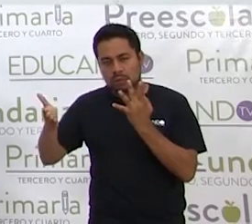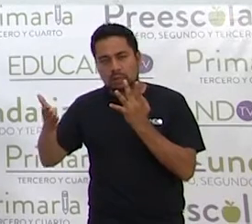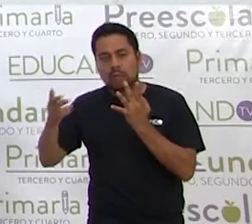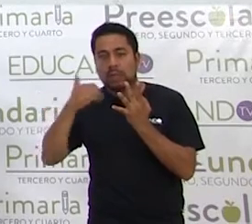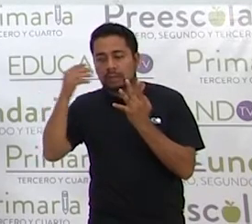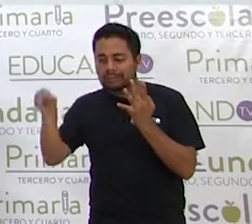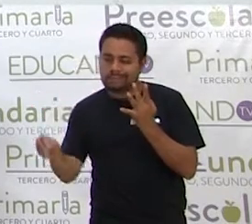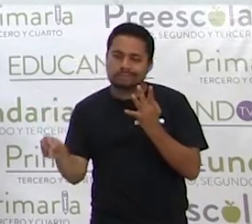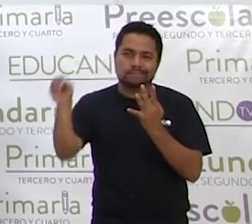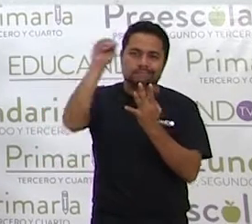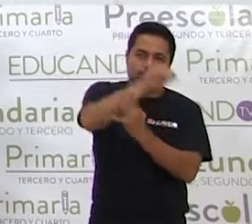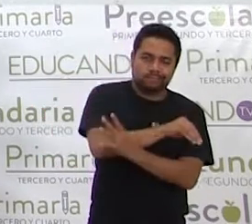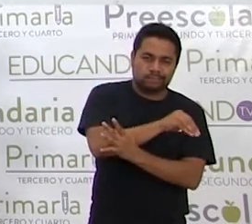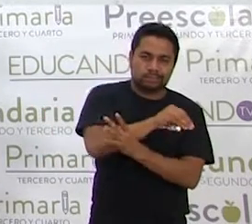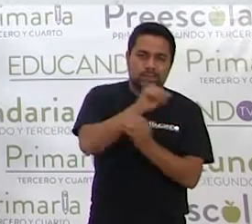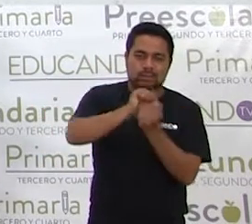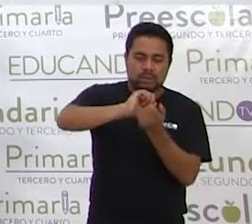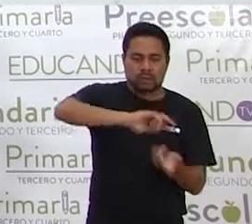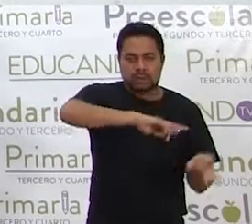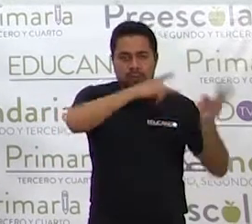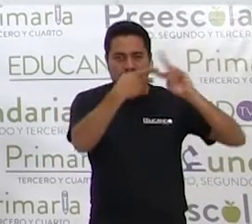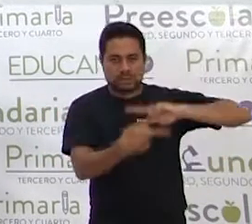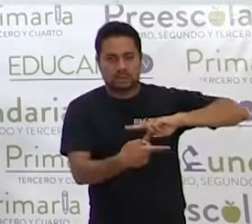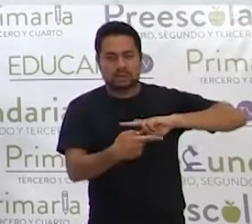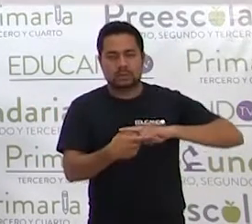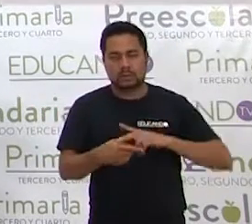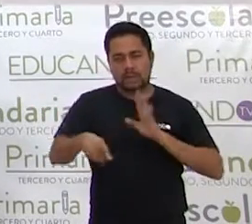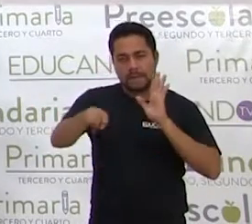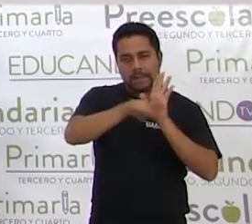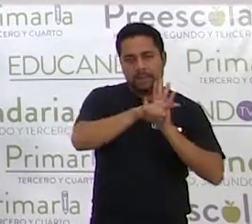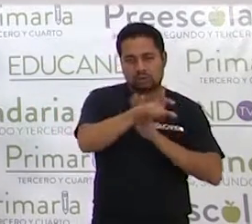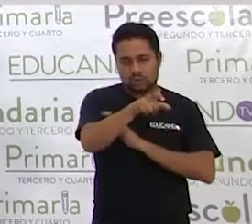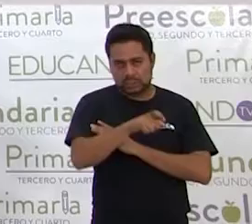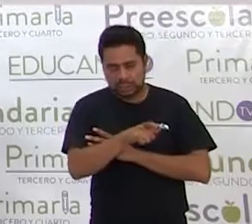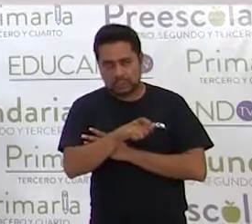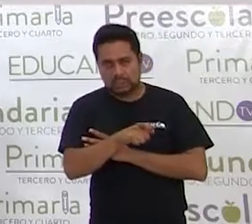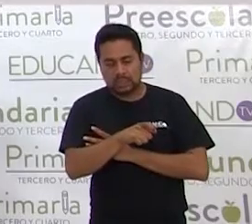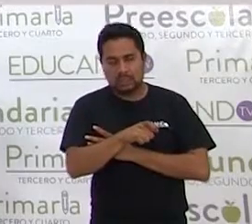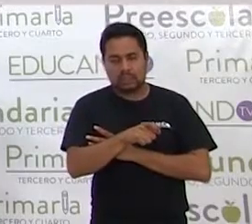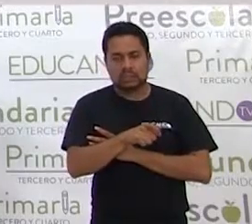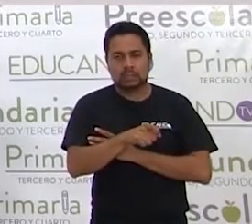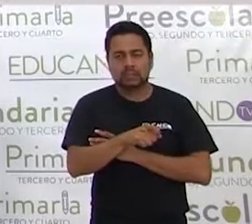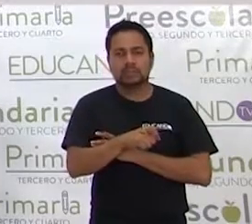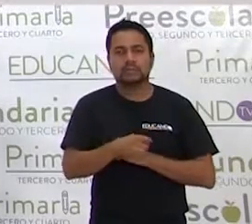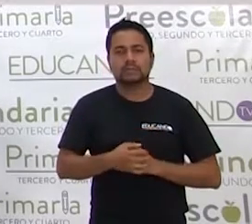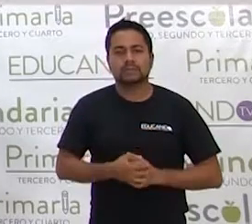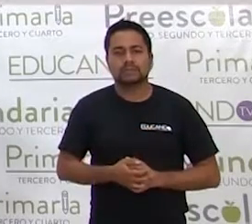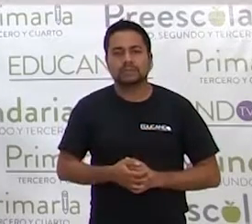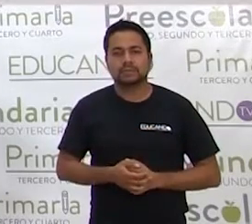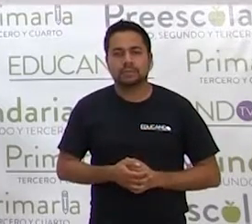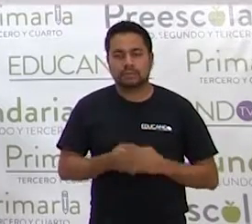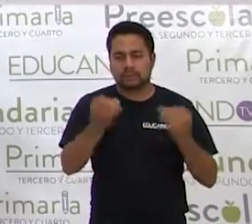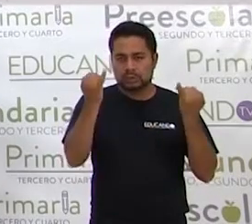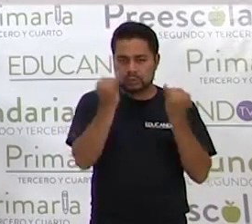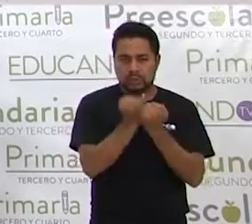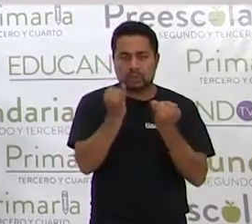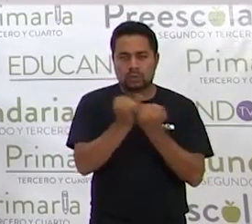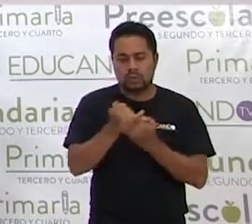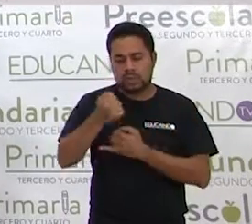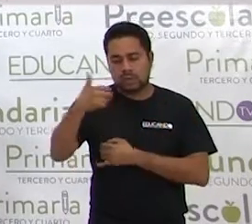pasar al primer miembro con su inversa menos x o con signo contrario igual a